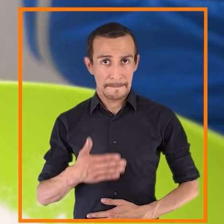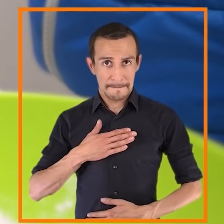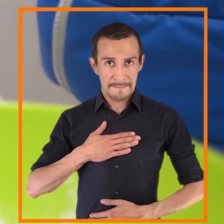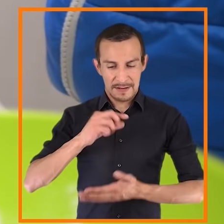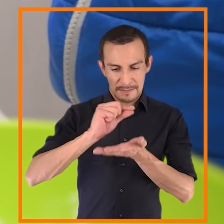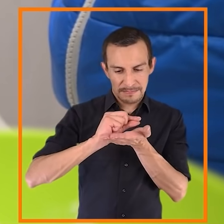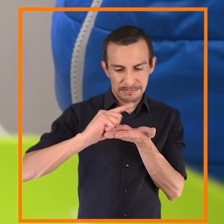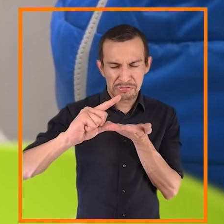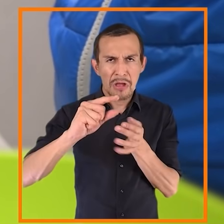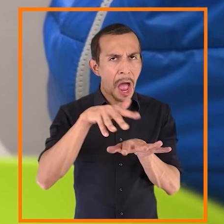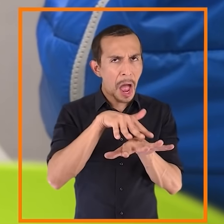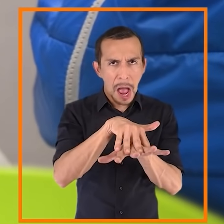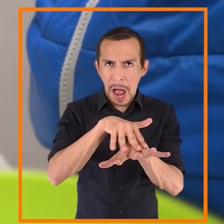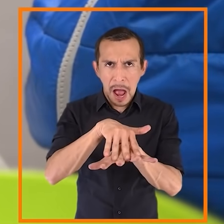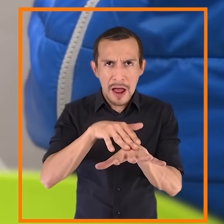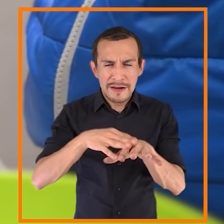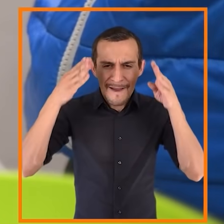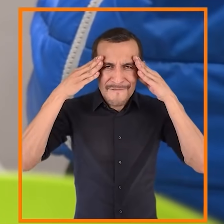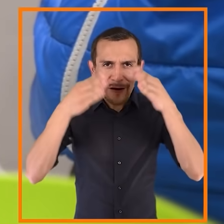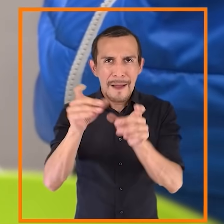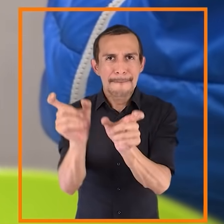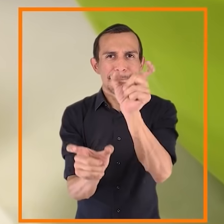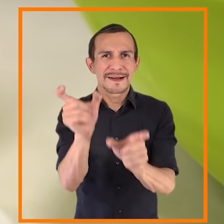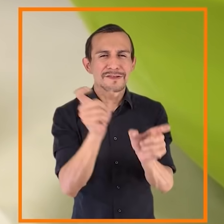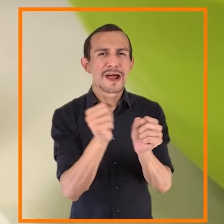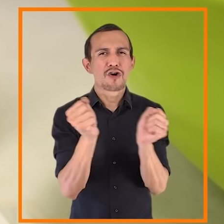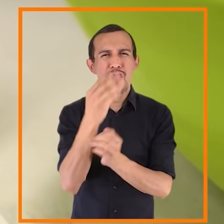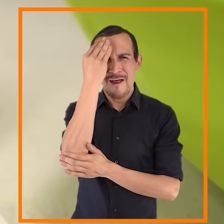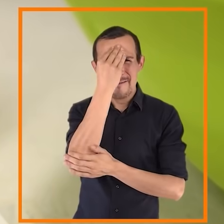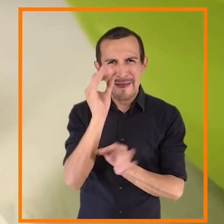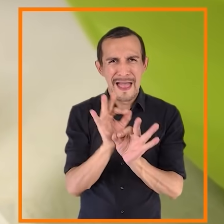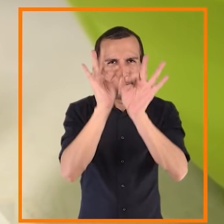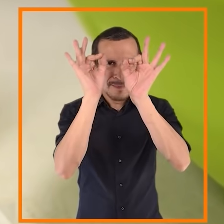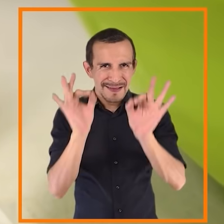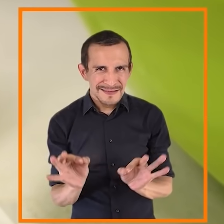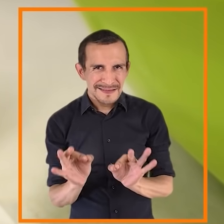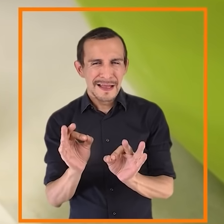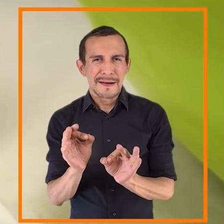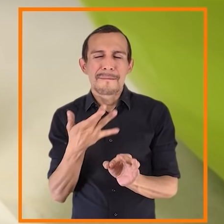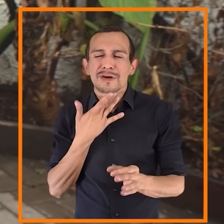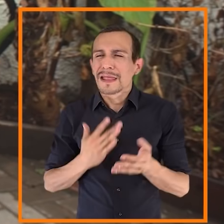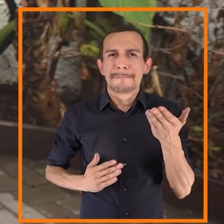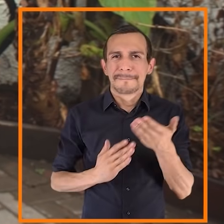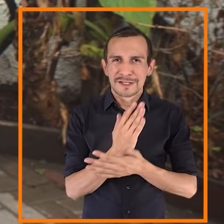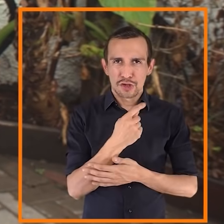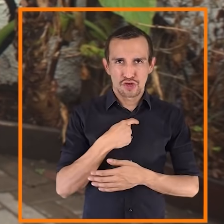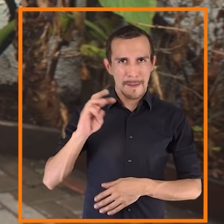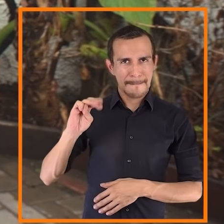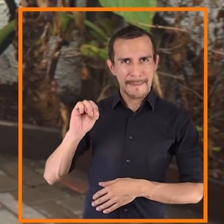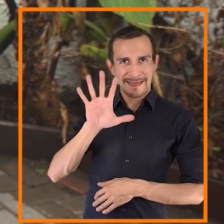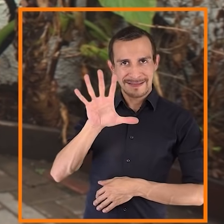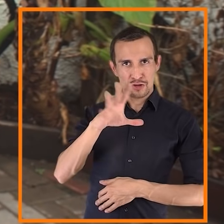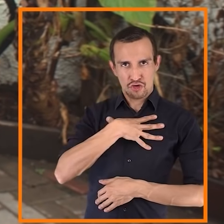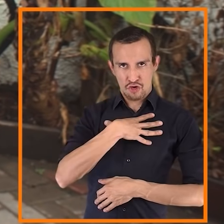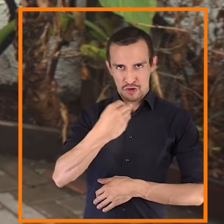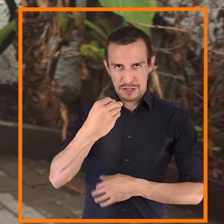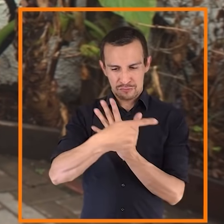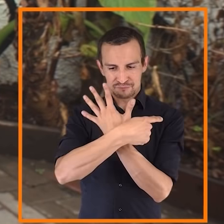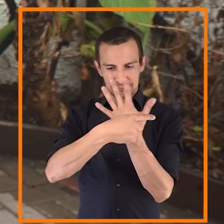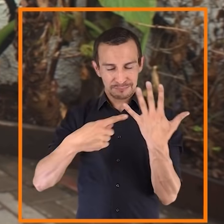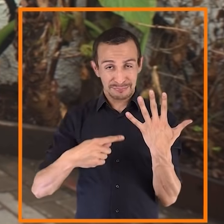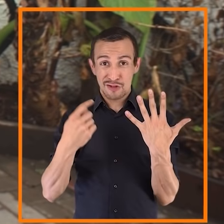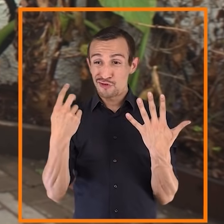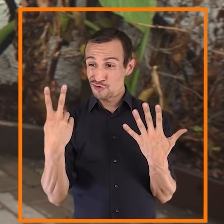Mi emprendimiento, Son Harina, esto está enfocado a las personas con fenilketonuria. Empezó porque yo soy mamá de 5 hijos